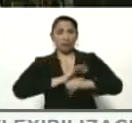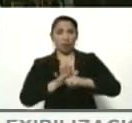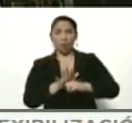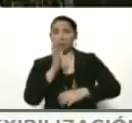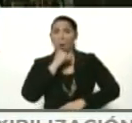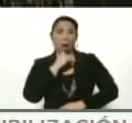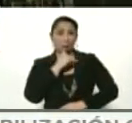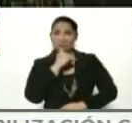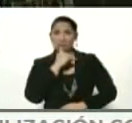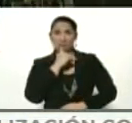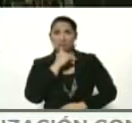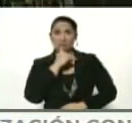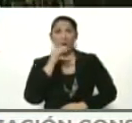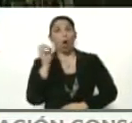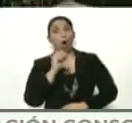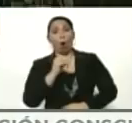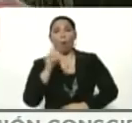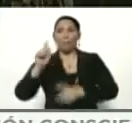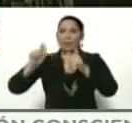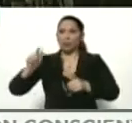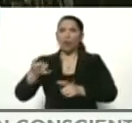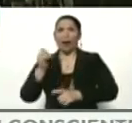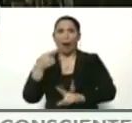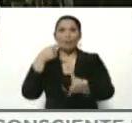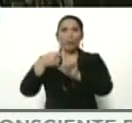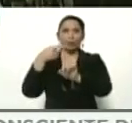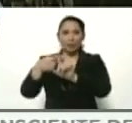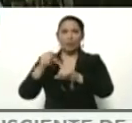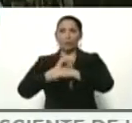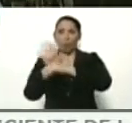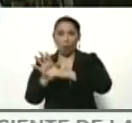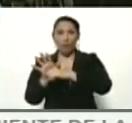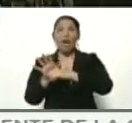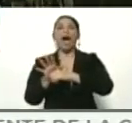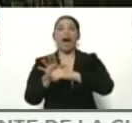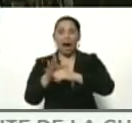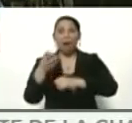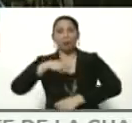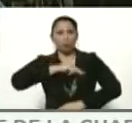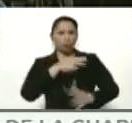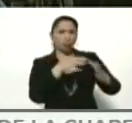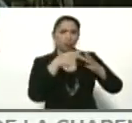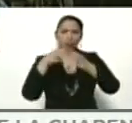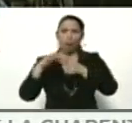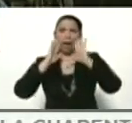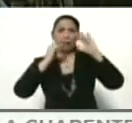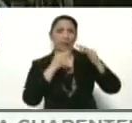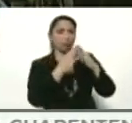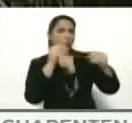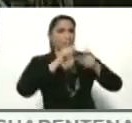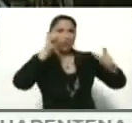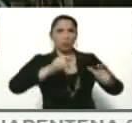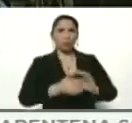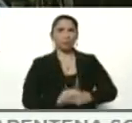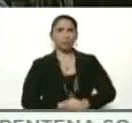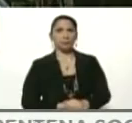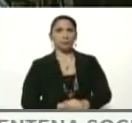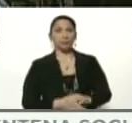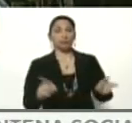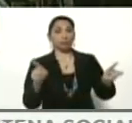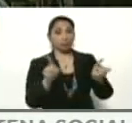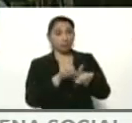tienen caso positivo del COVID, estamos bien organizados y estructurados para atender todo esto.